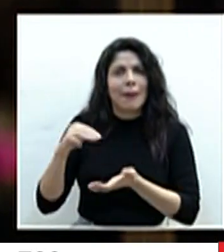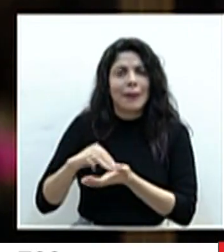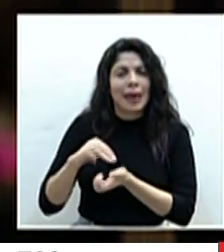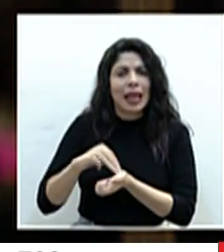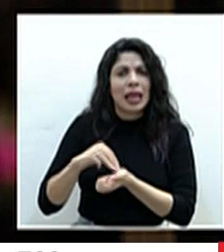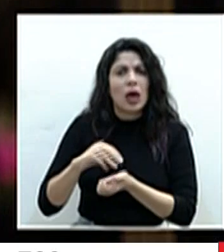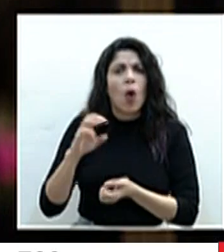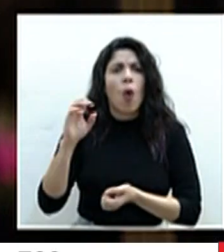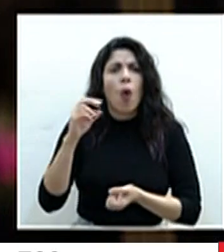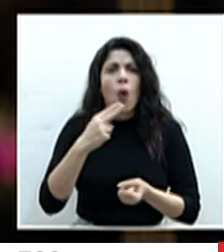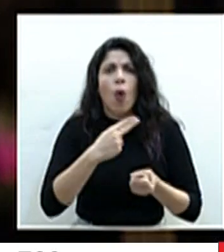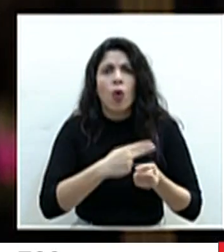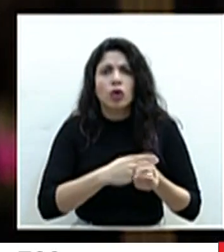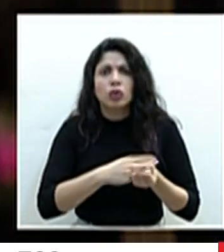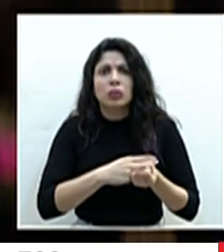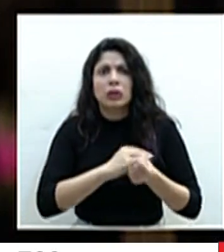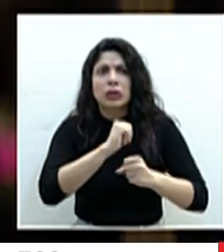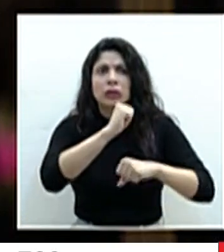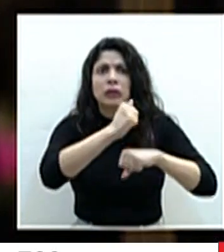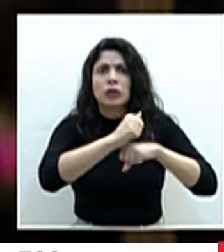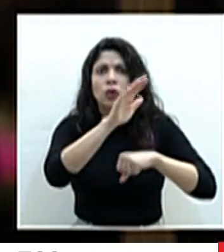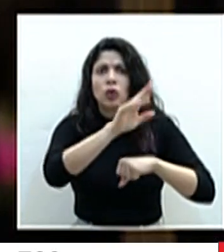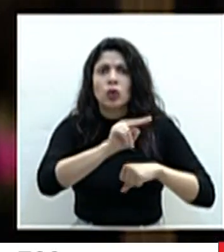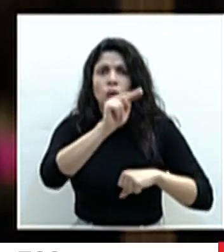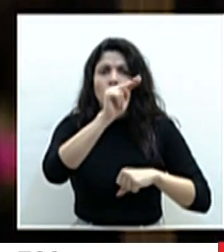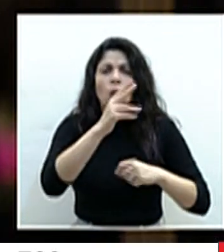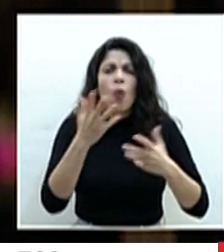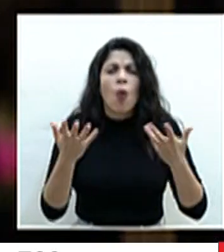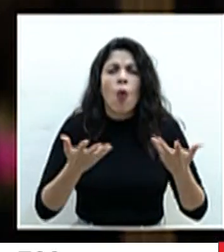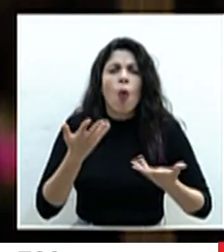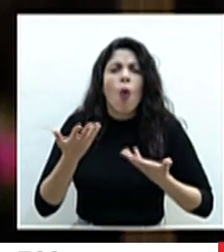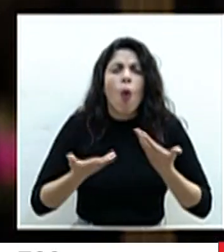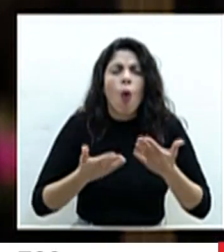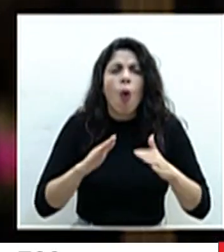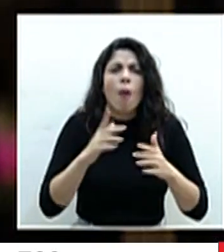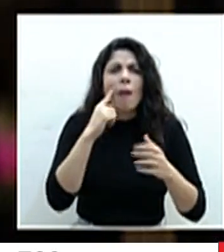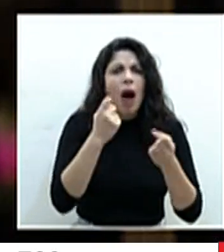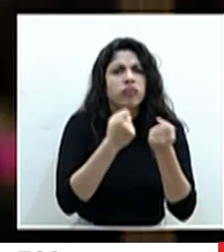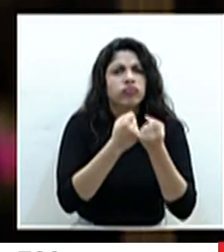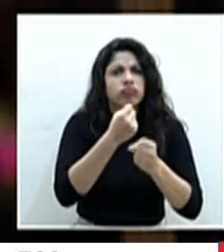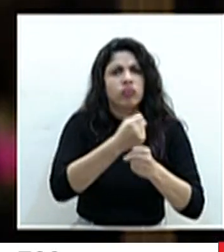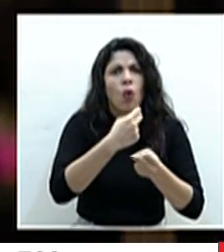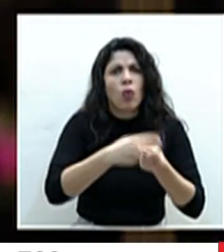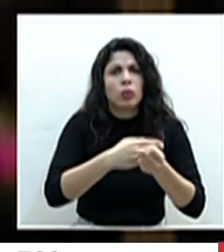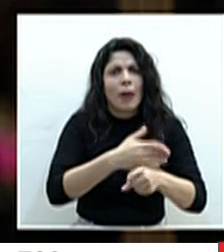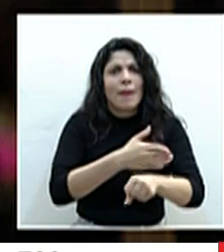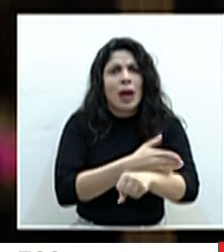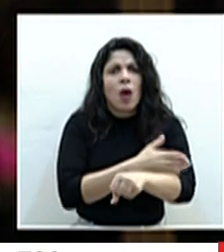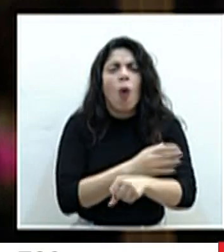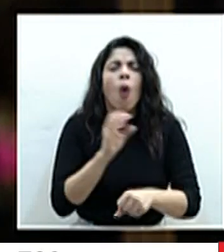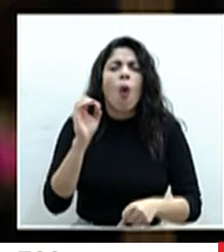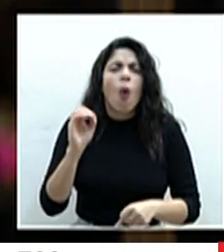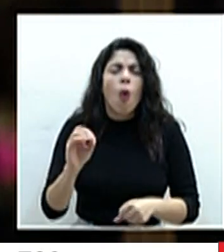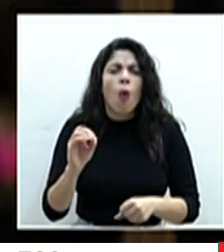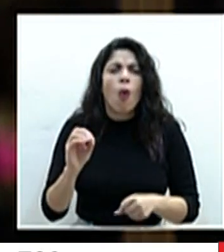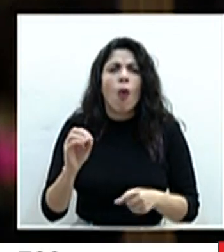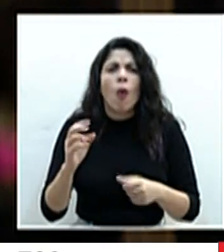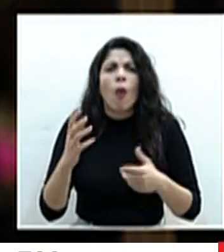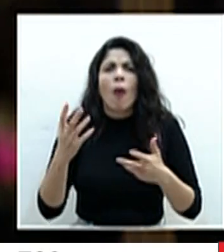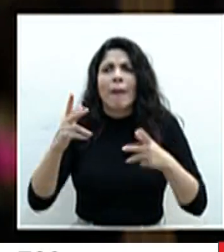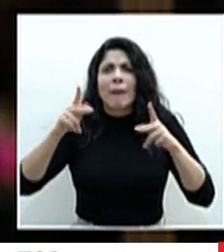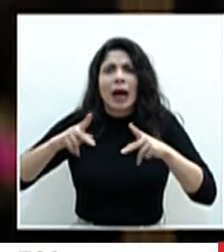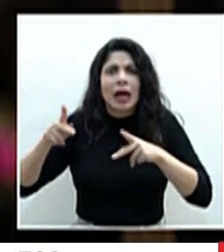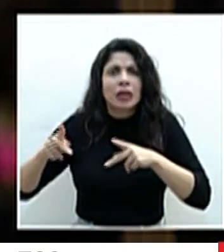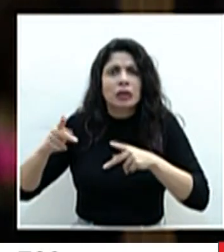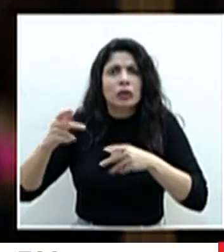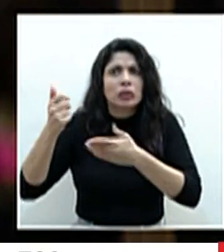la posibilidad de un hospital en la zona norte, reforzar el trabajo hospitalario, o es un reforzamiento con